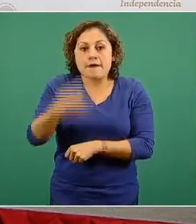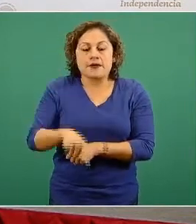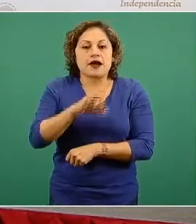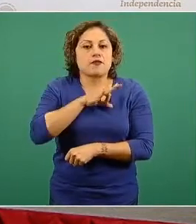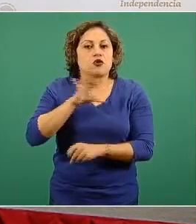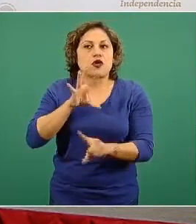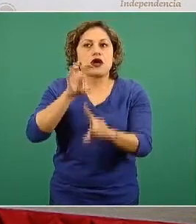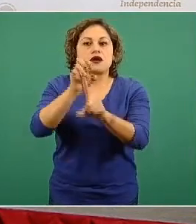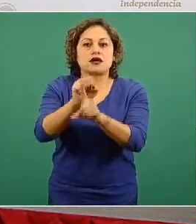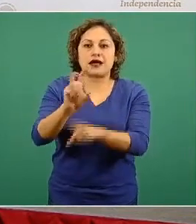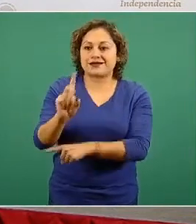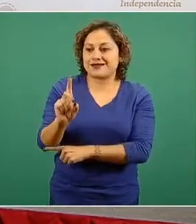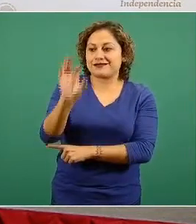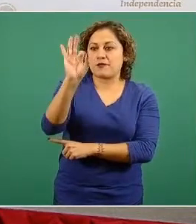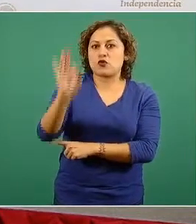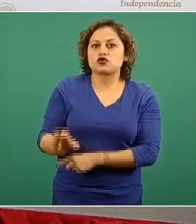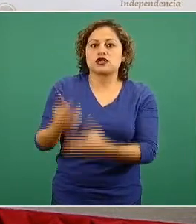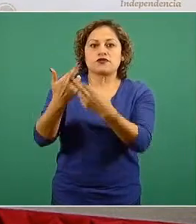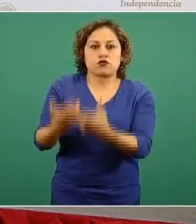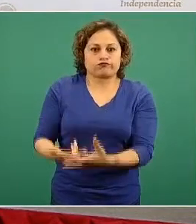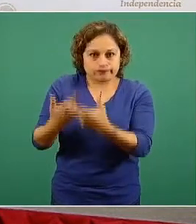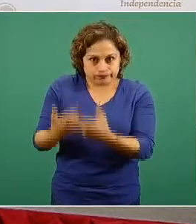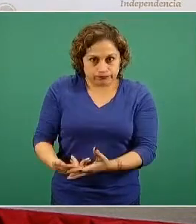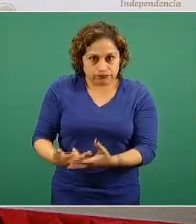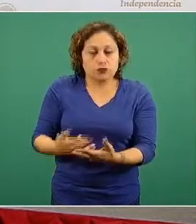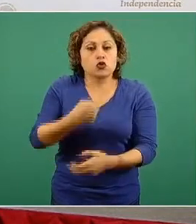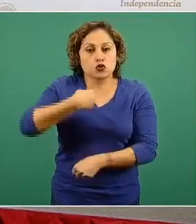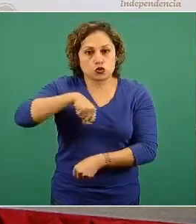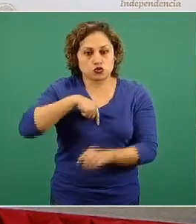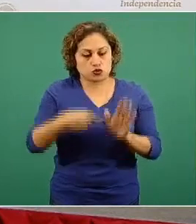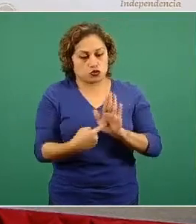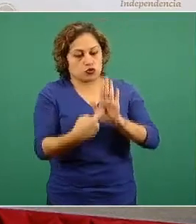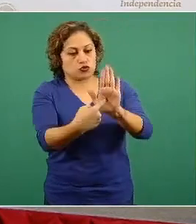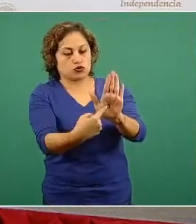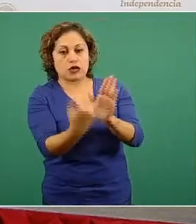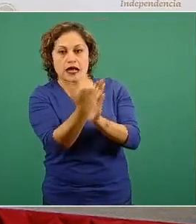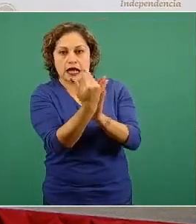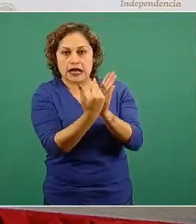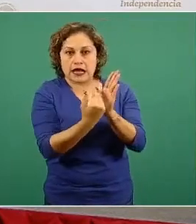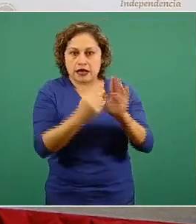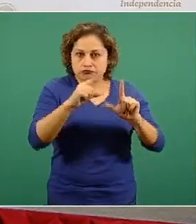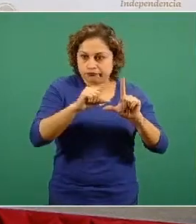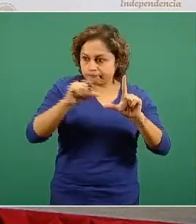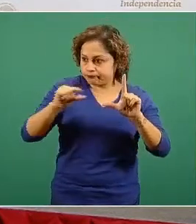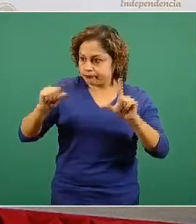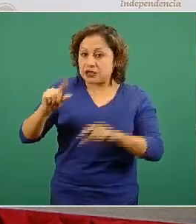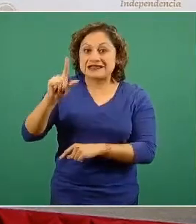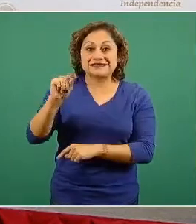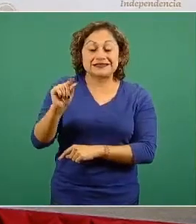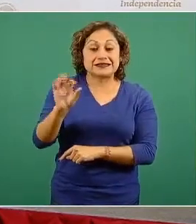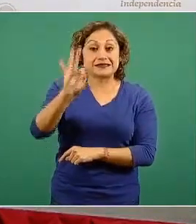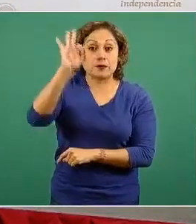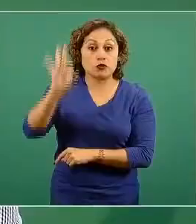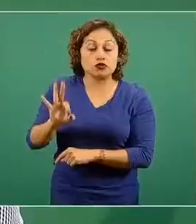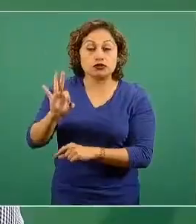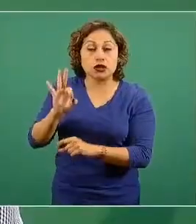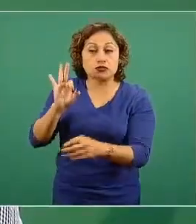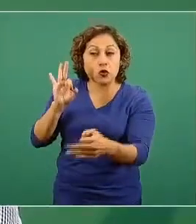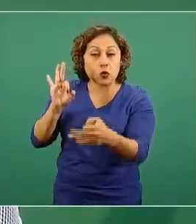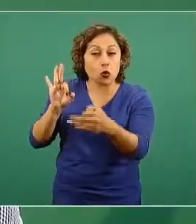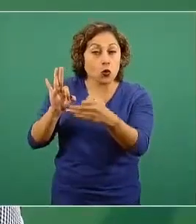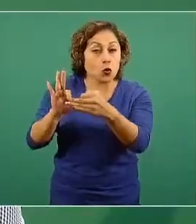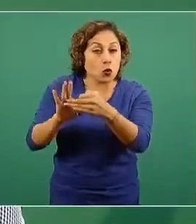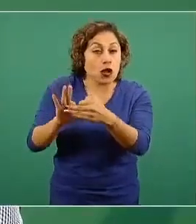por eso que siempre que presentamos la ocupación decimos, cuando llegamos al 70 o superamos al 70, se debe de haber